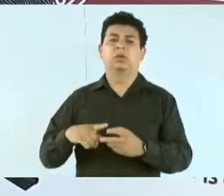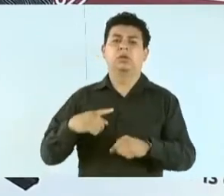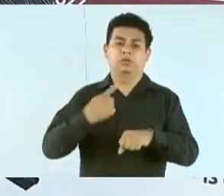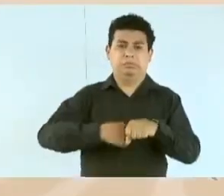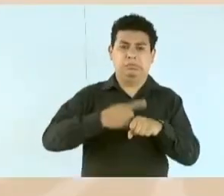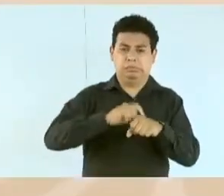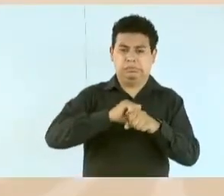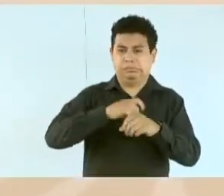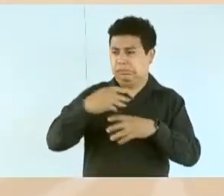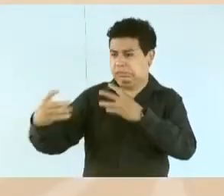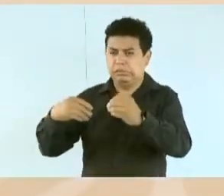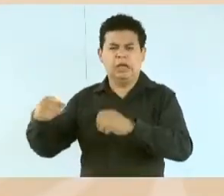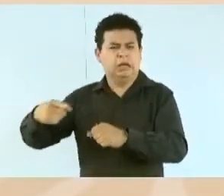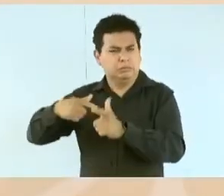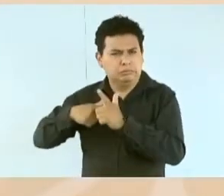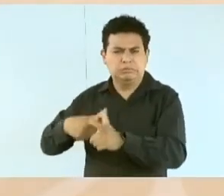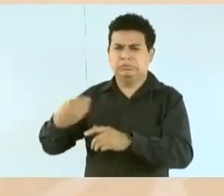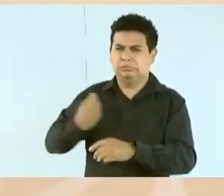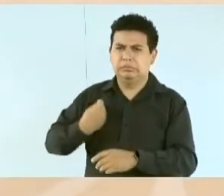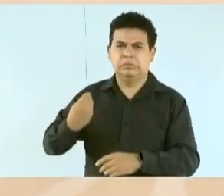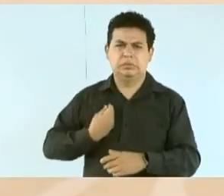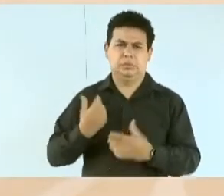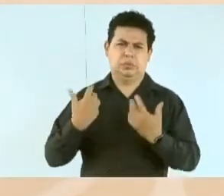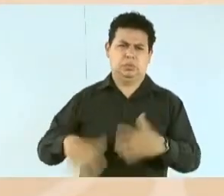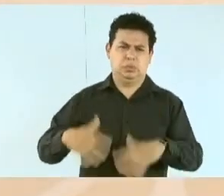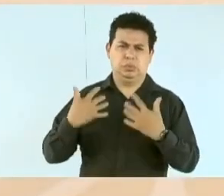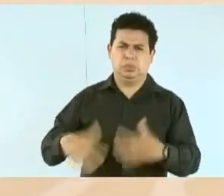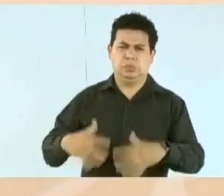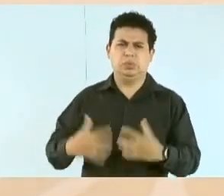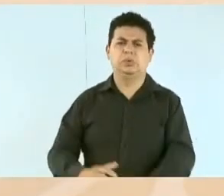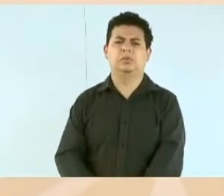epidemias y malos gobiernos